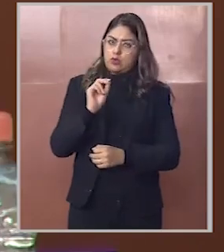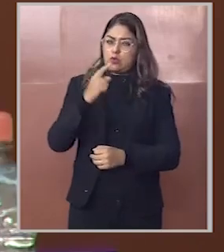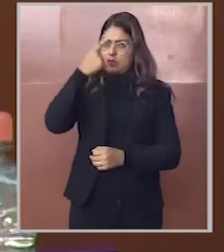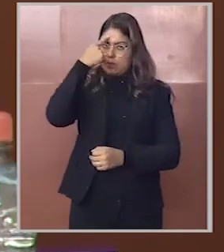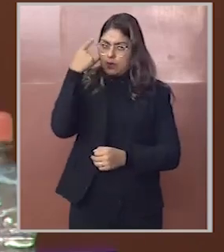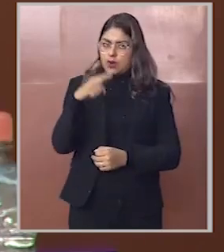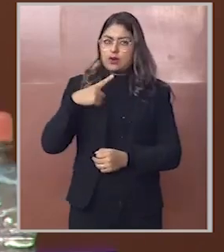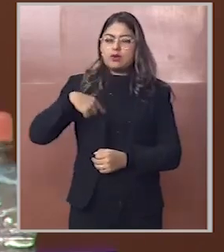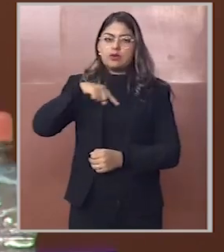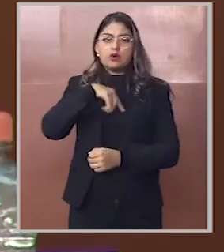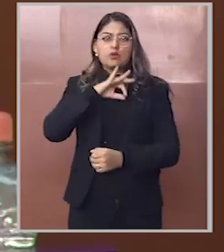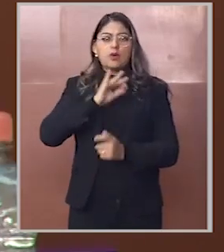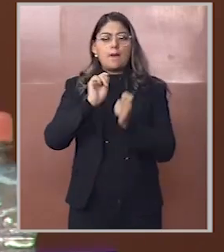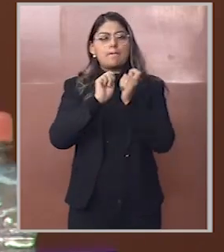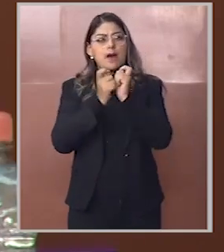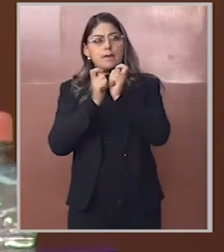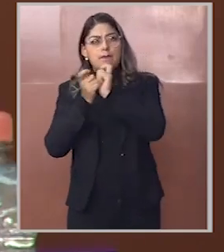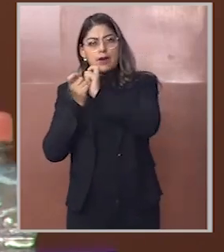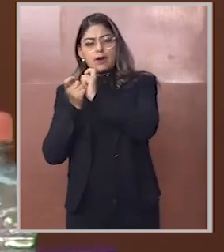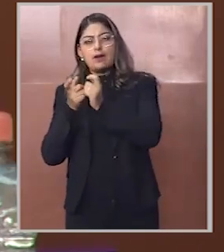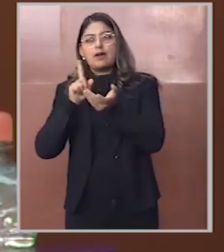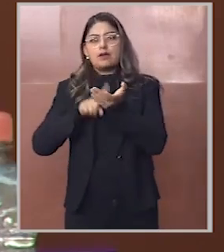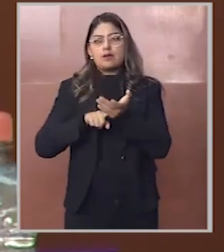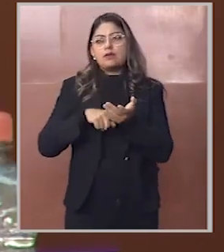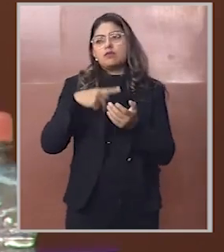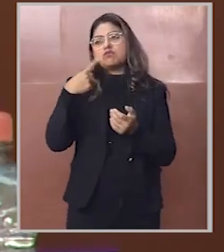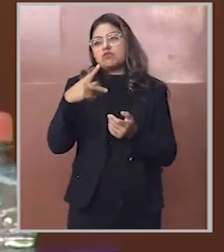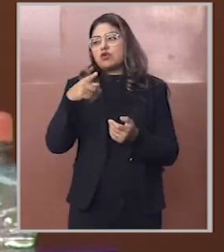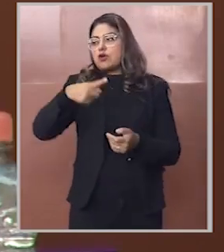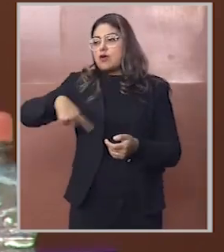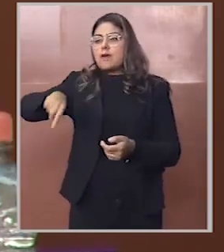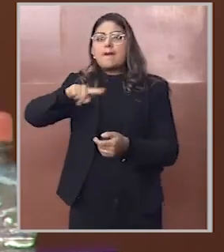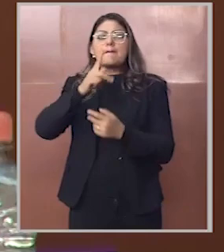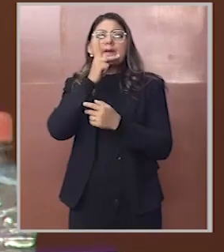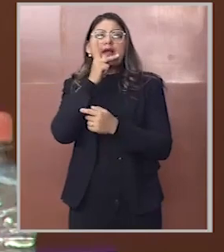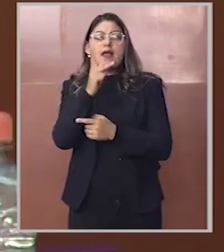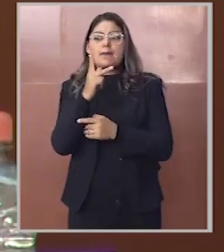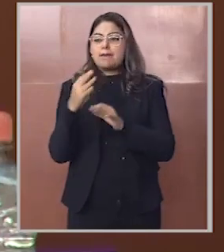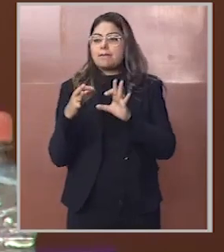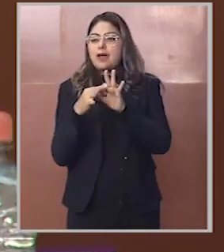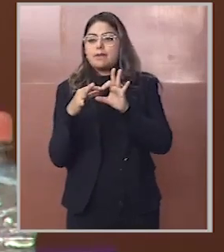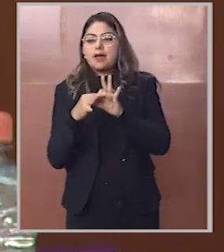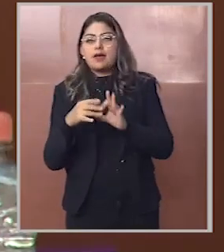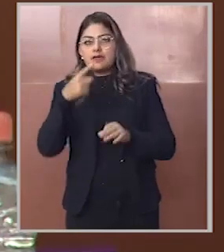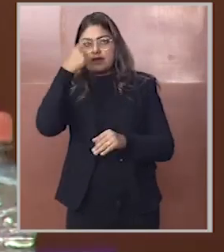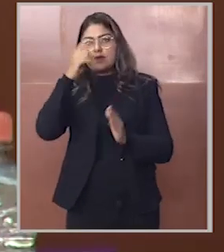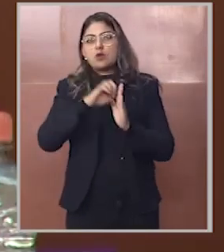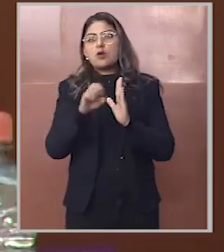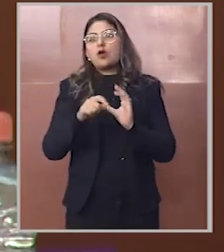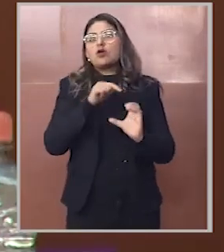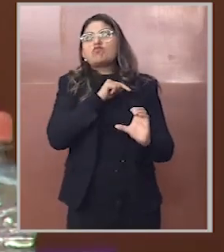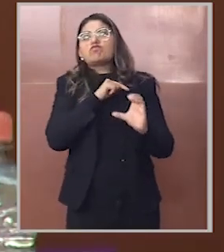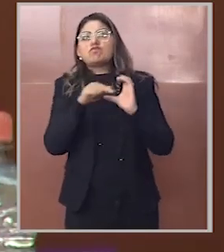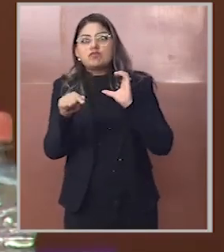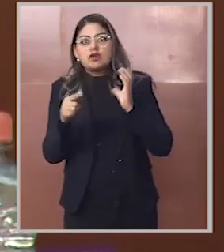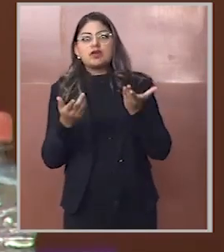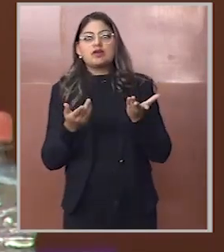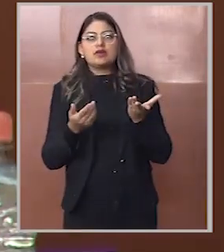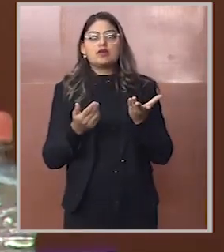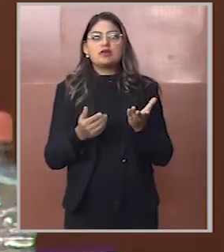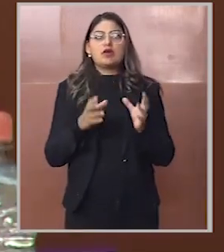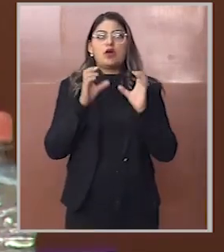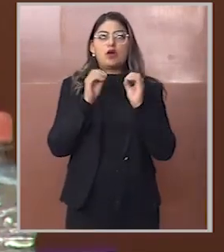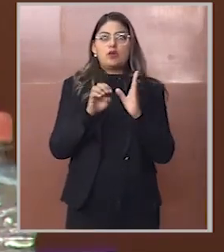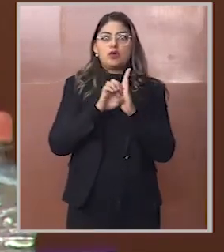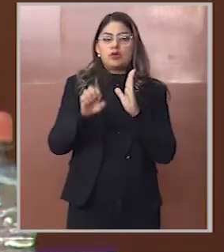otro lenguaje un lenguaje ciudadano eh palabras como correo electrónico no como tu efir tu firel no